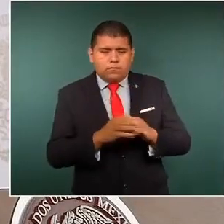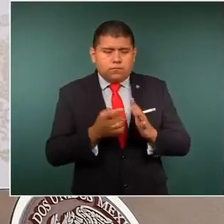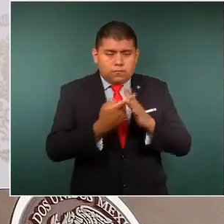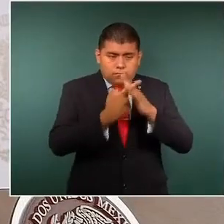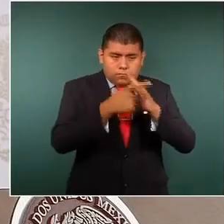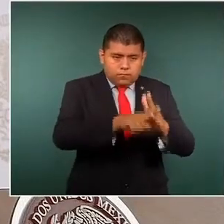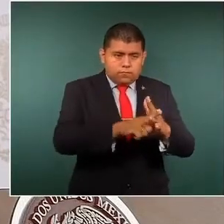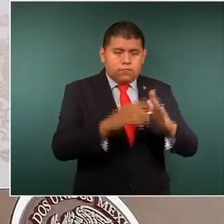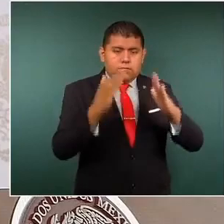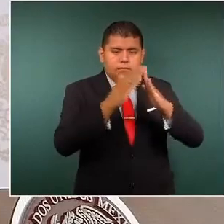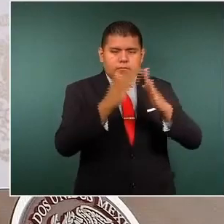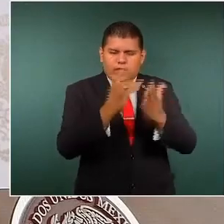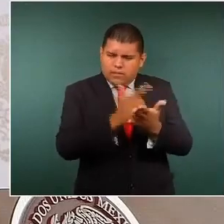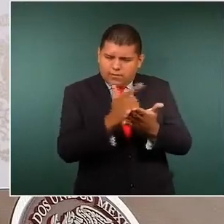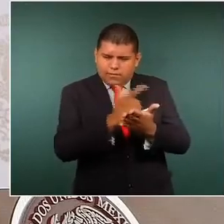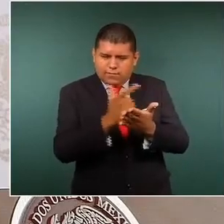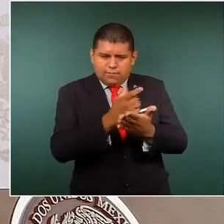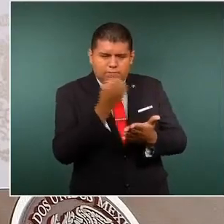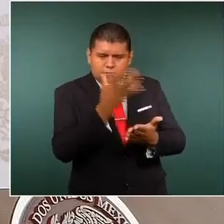la Casa Gris,